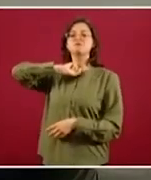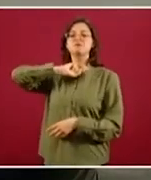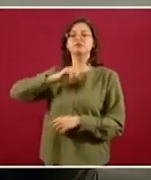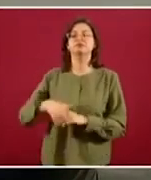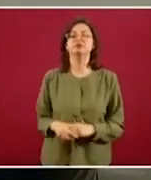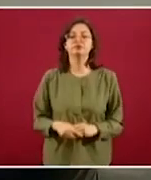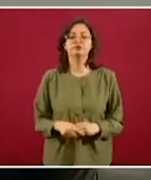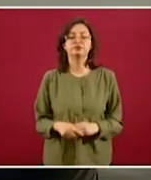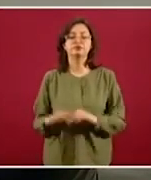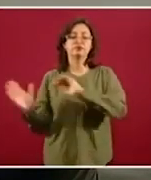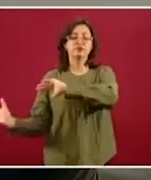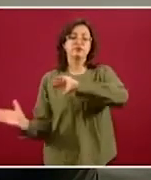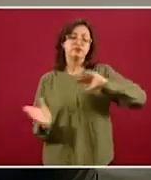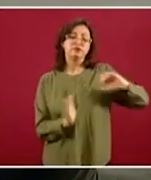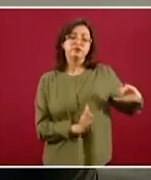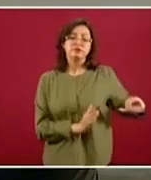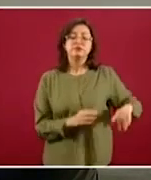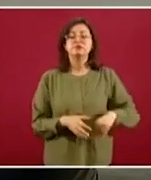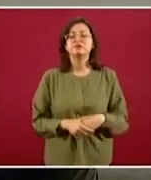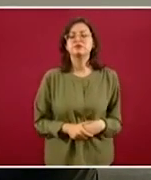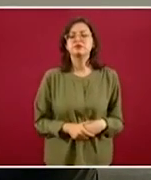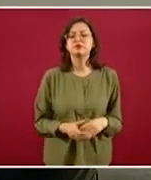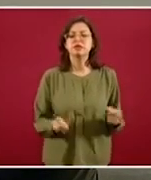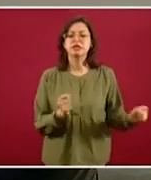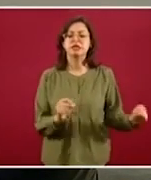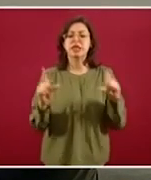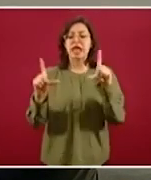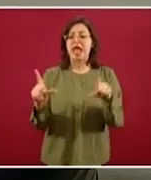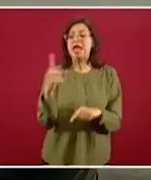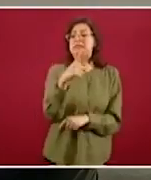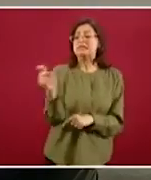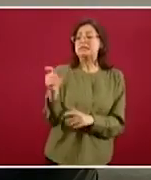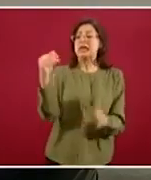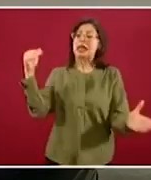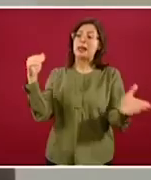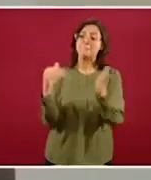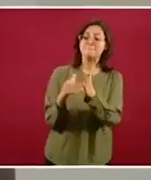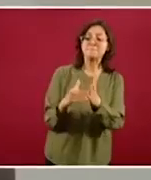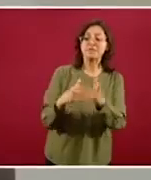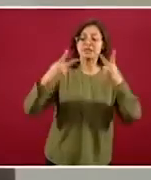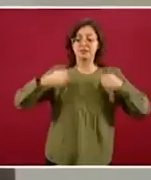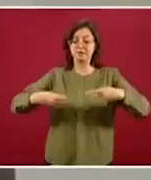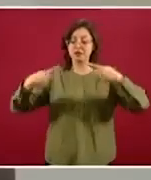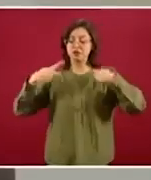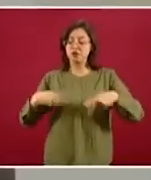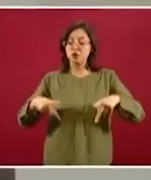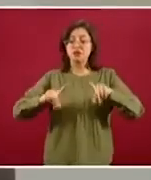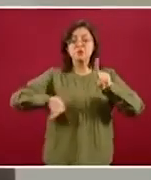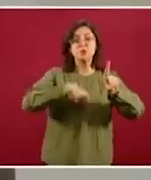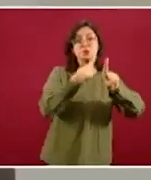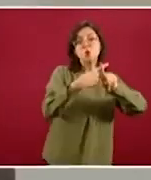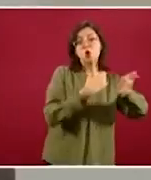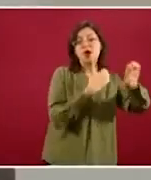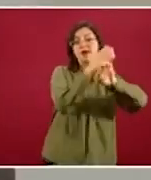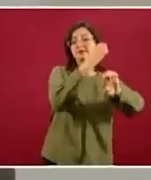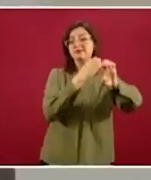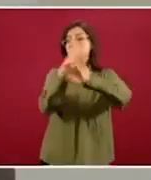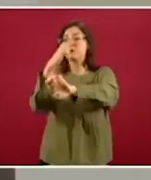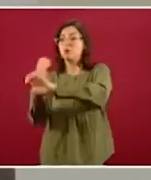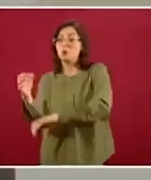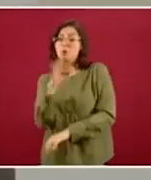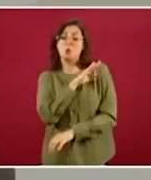La incidencia de casos por 100,000 habitantes por cada estado de nuestra República nos muestra cómo la Ciudad de México